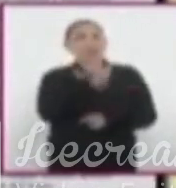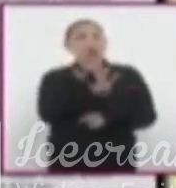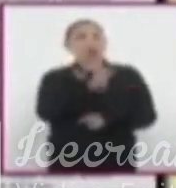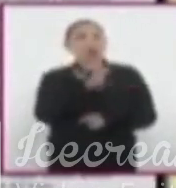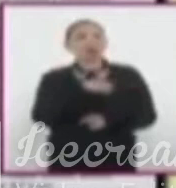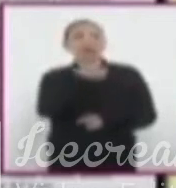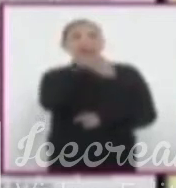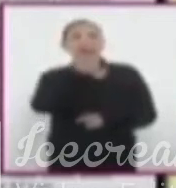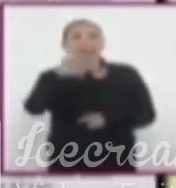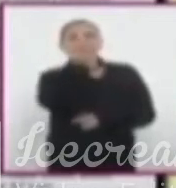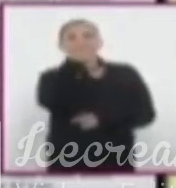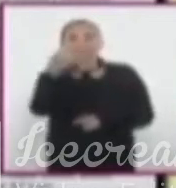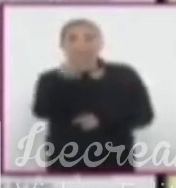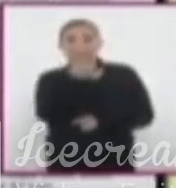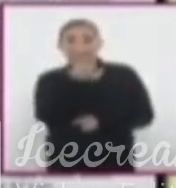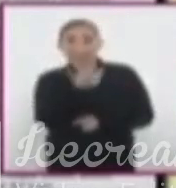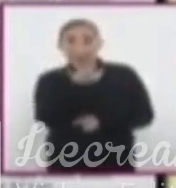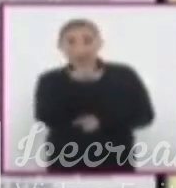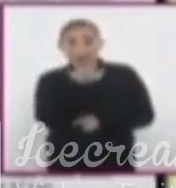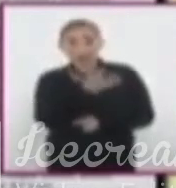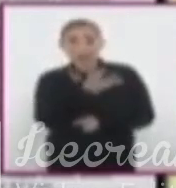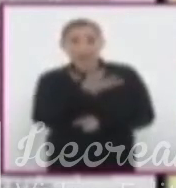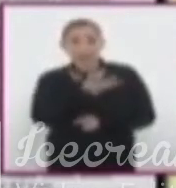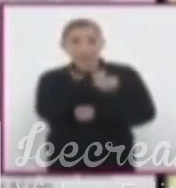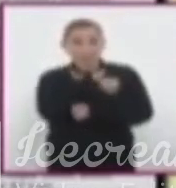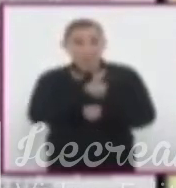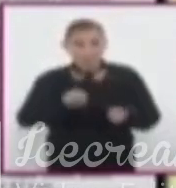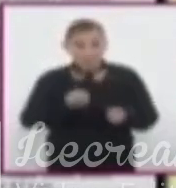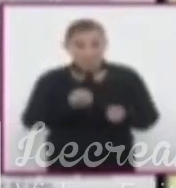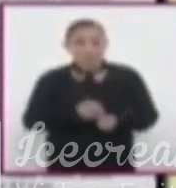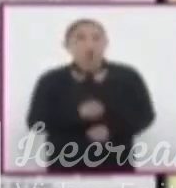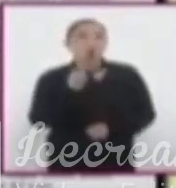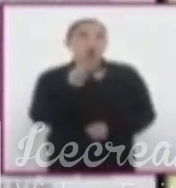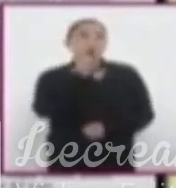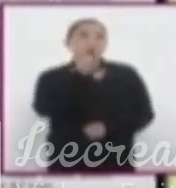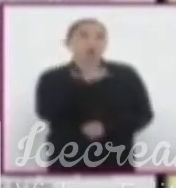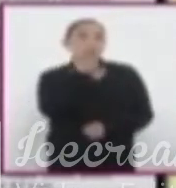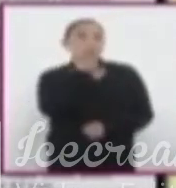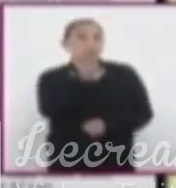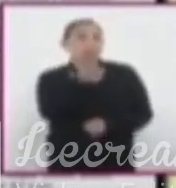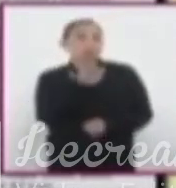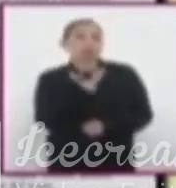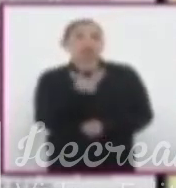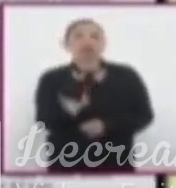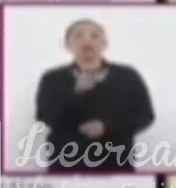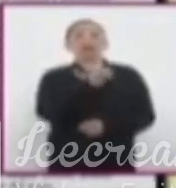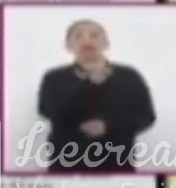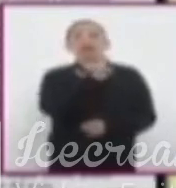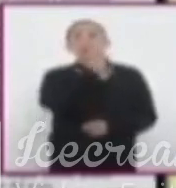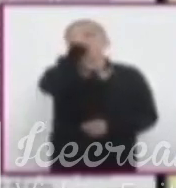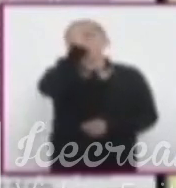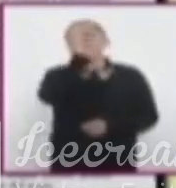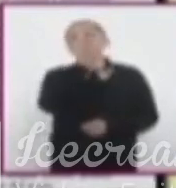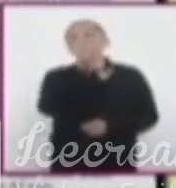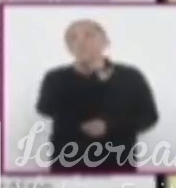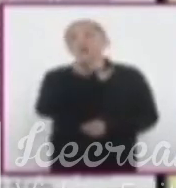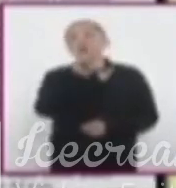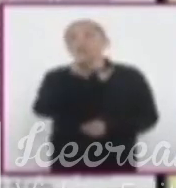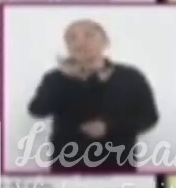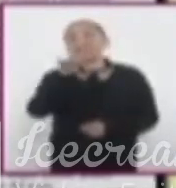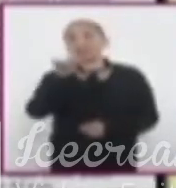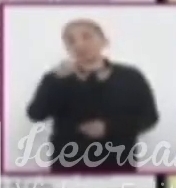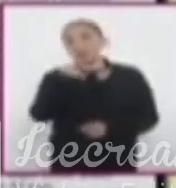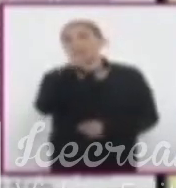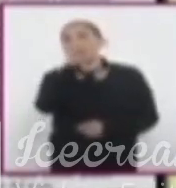cada 100 niños en México padecen obesidad, o también escribir 34%, sin el